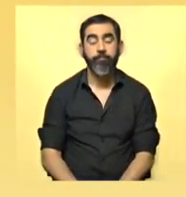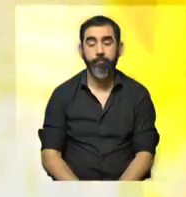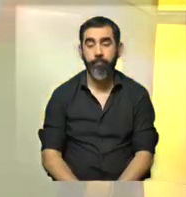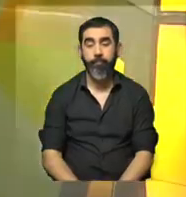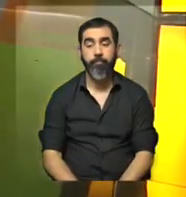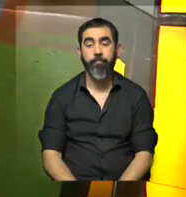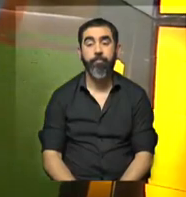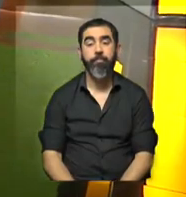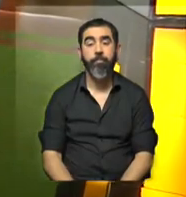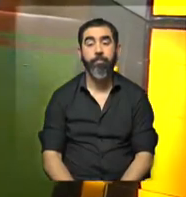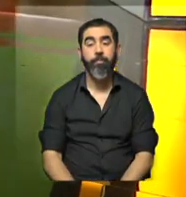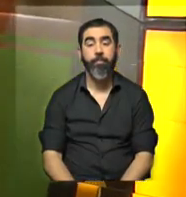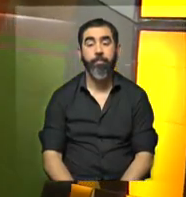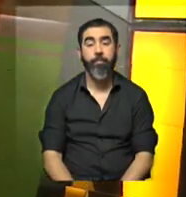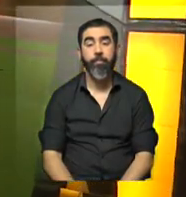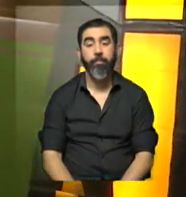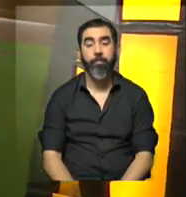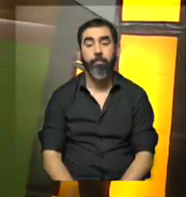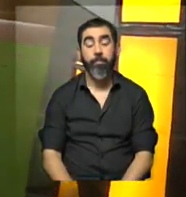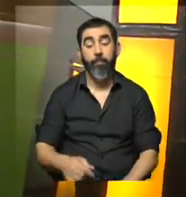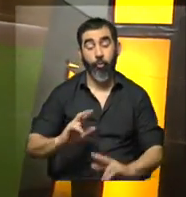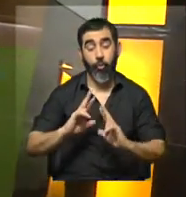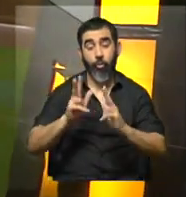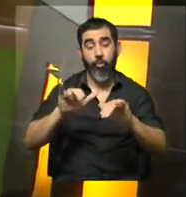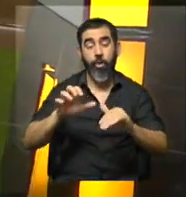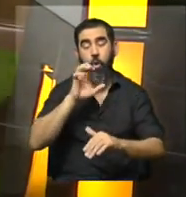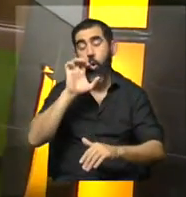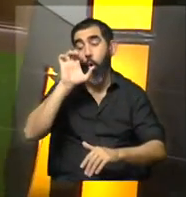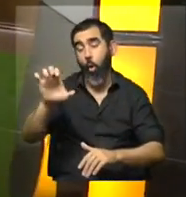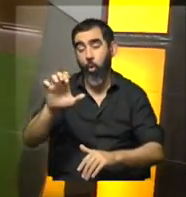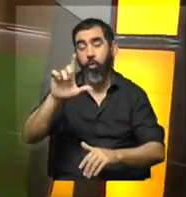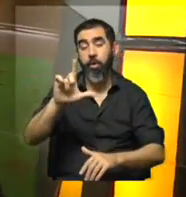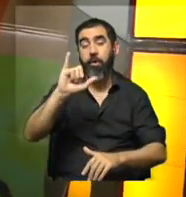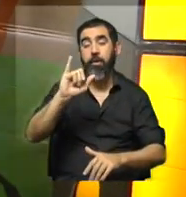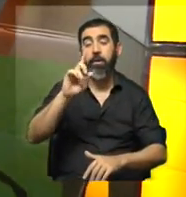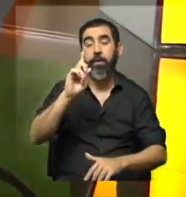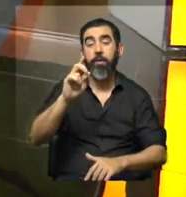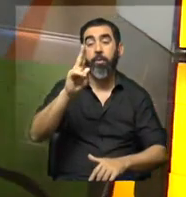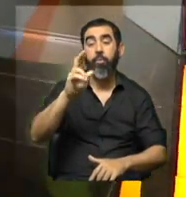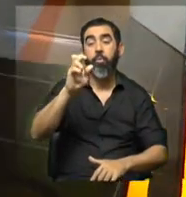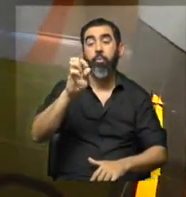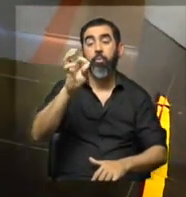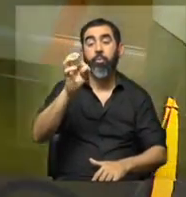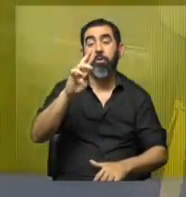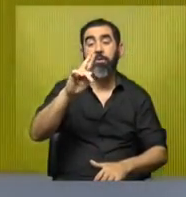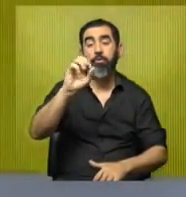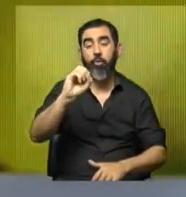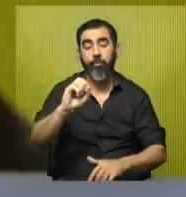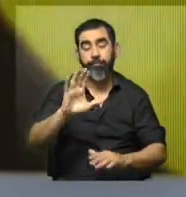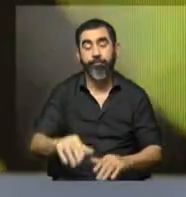Lo quiero decir acá, odio los ligustros. Ya está, lo dije. Es una catarsis. Sí.